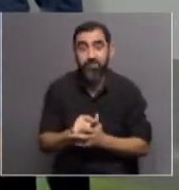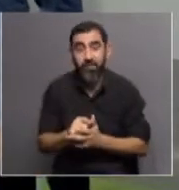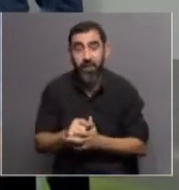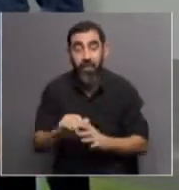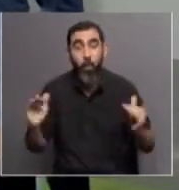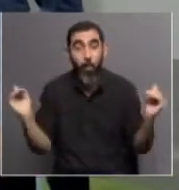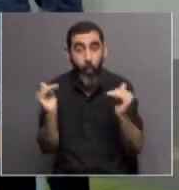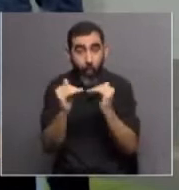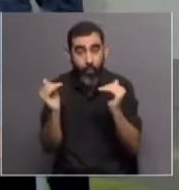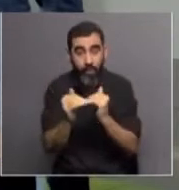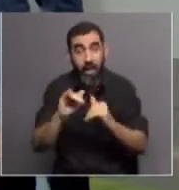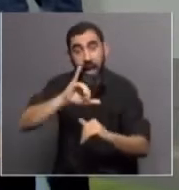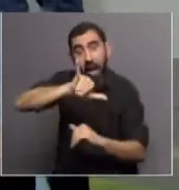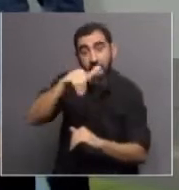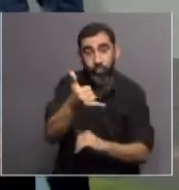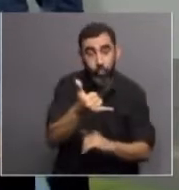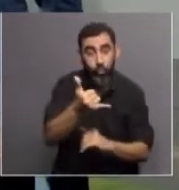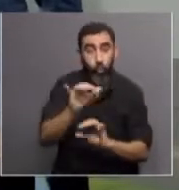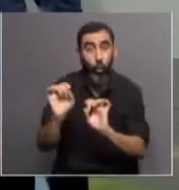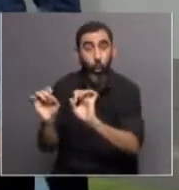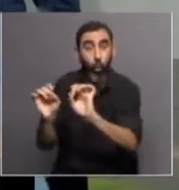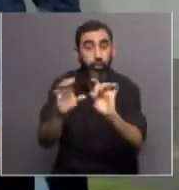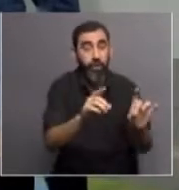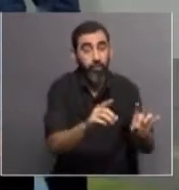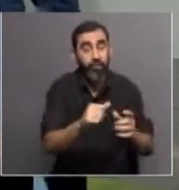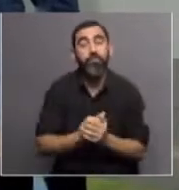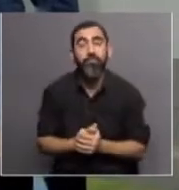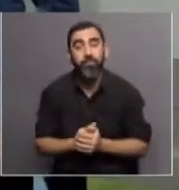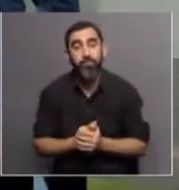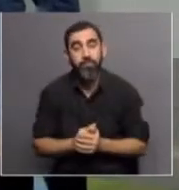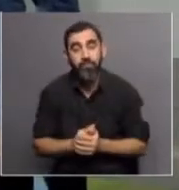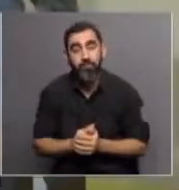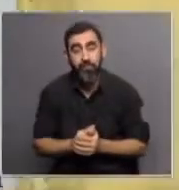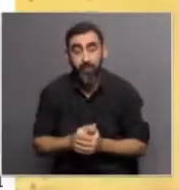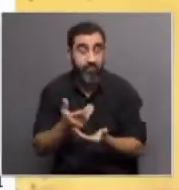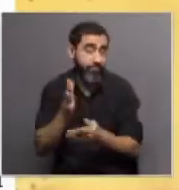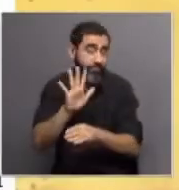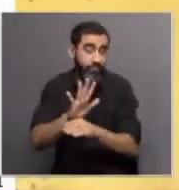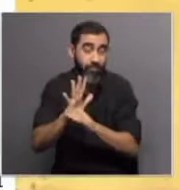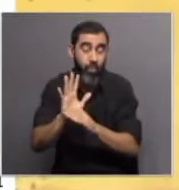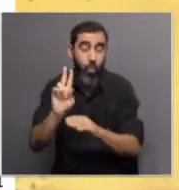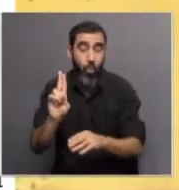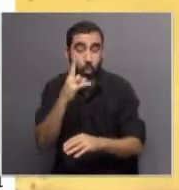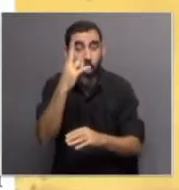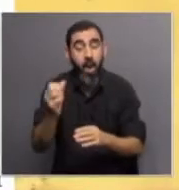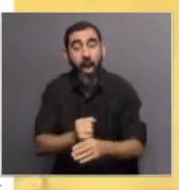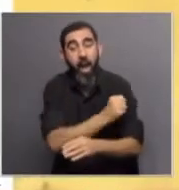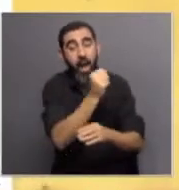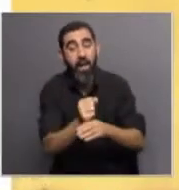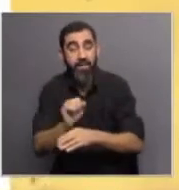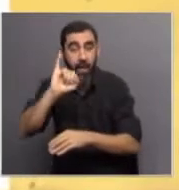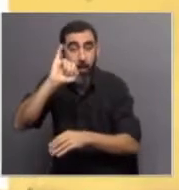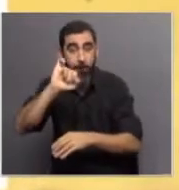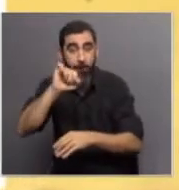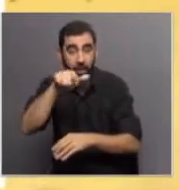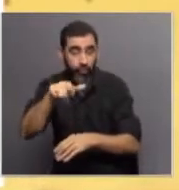de la movilidad, la línea azul tiene que ver con la tasa de contagios, y esta vendría a ser la película de Uruguay hasta el mes de mayo, donde la correlación